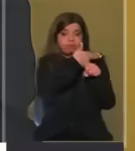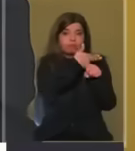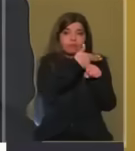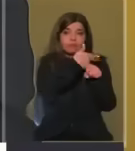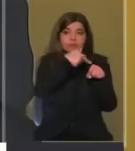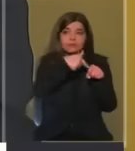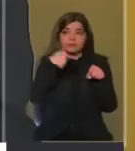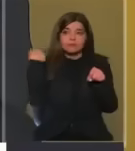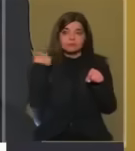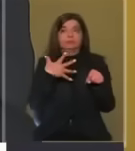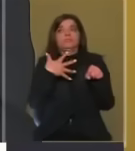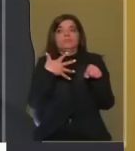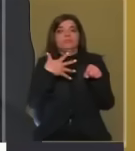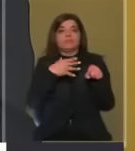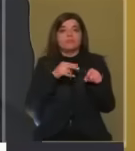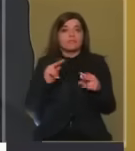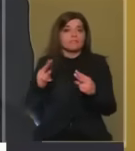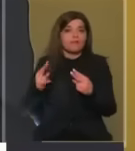salvaste,